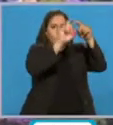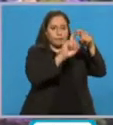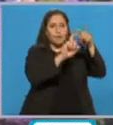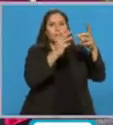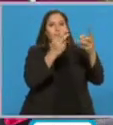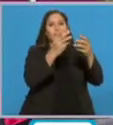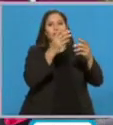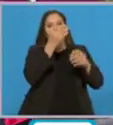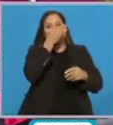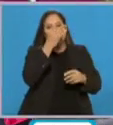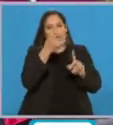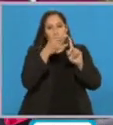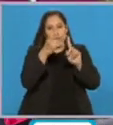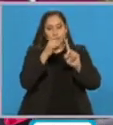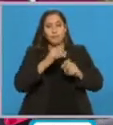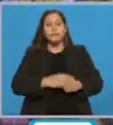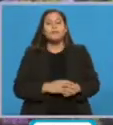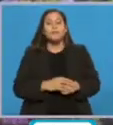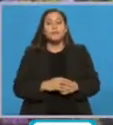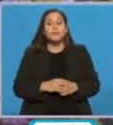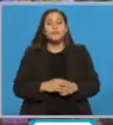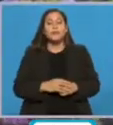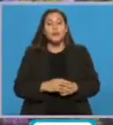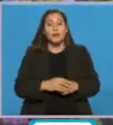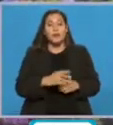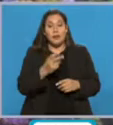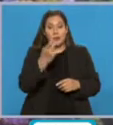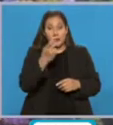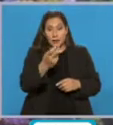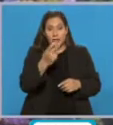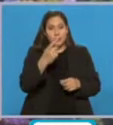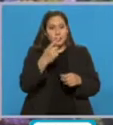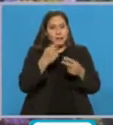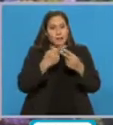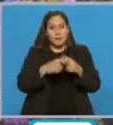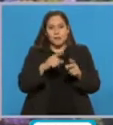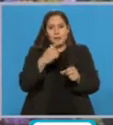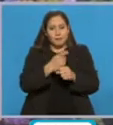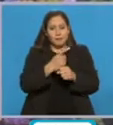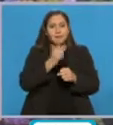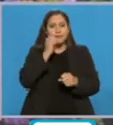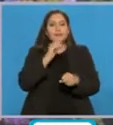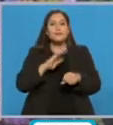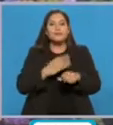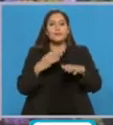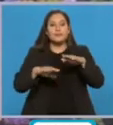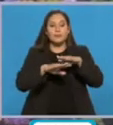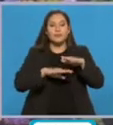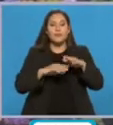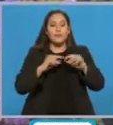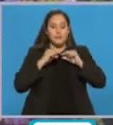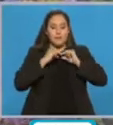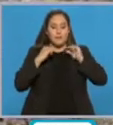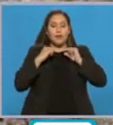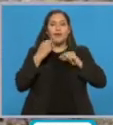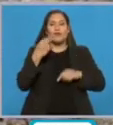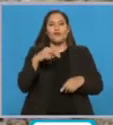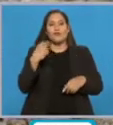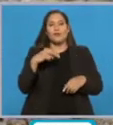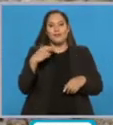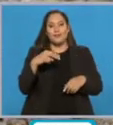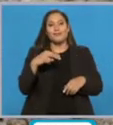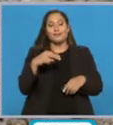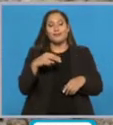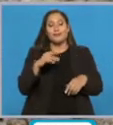puerta. Y tal vez debimos empezar con esto porque es básico. La placa de